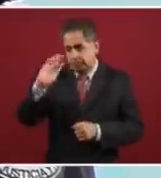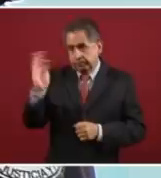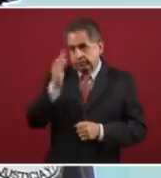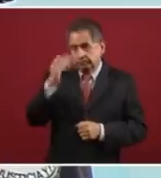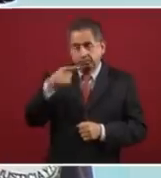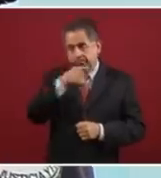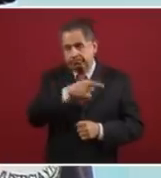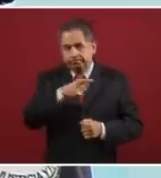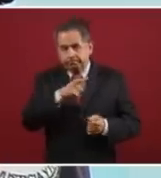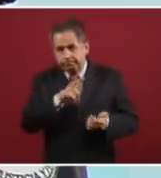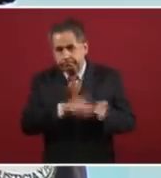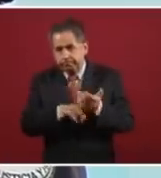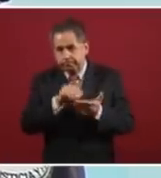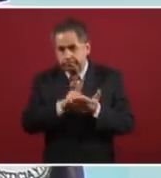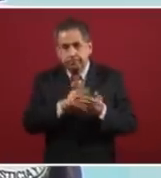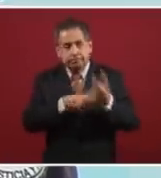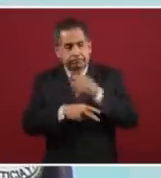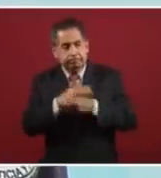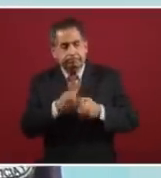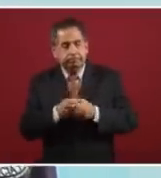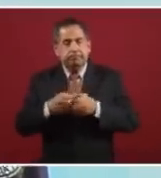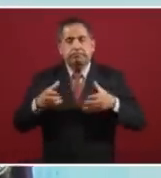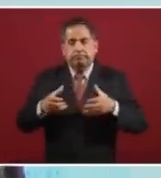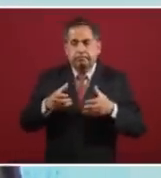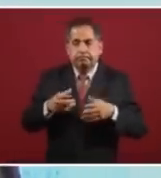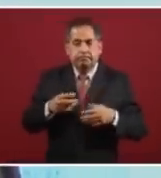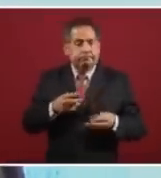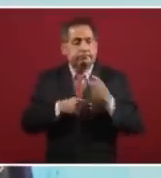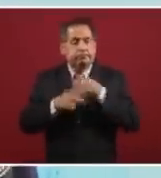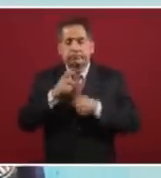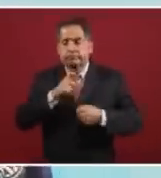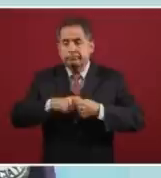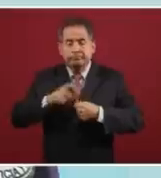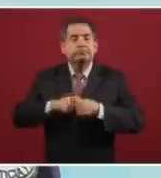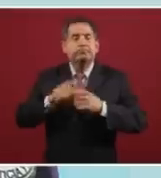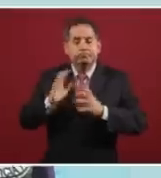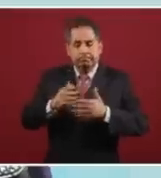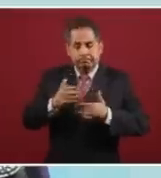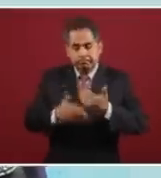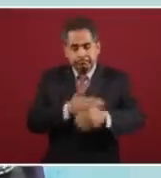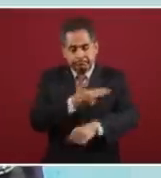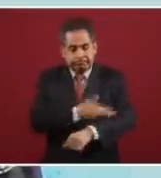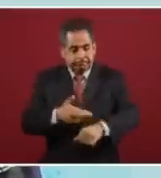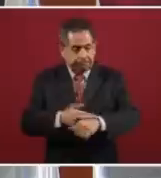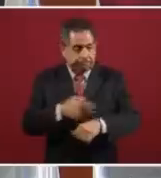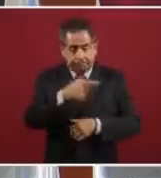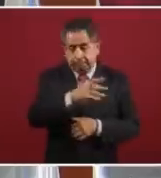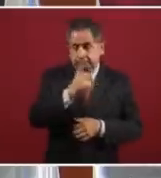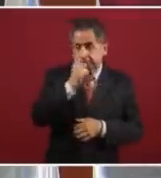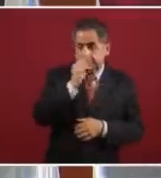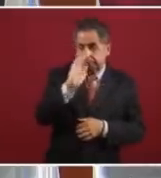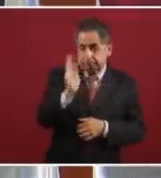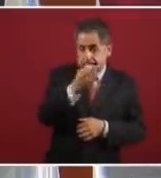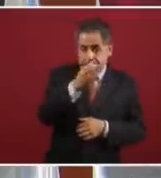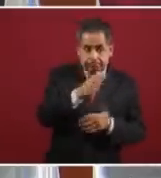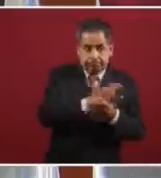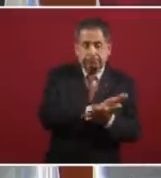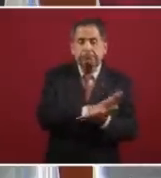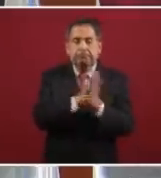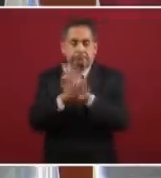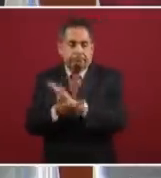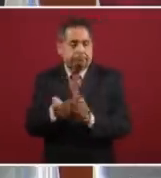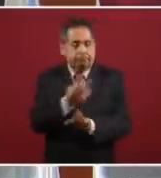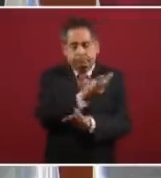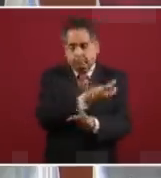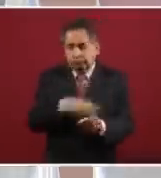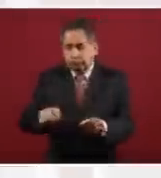se incrementó, esto debido al avance que ya se lleva en el proceso de transición de la Policía Federal